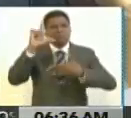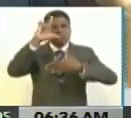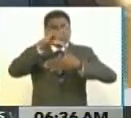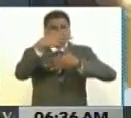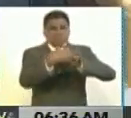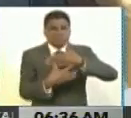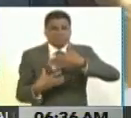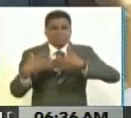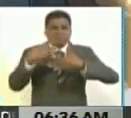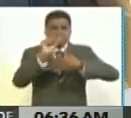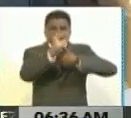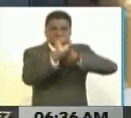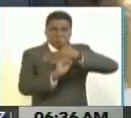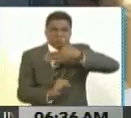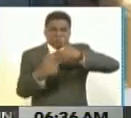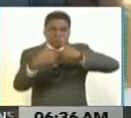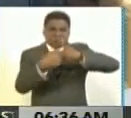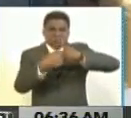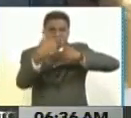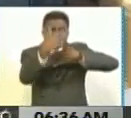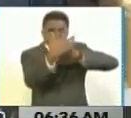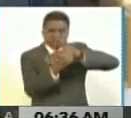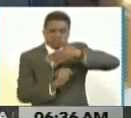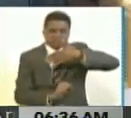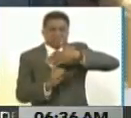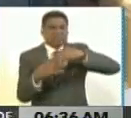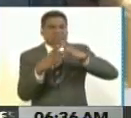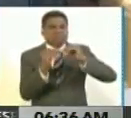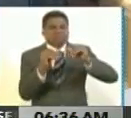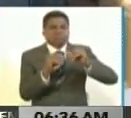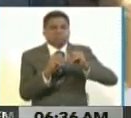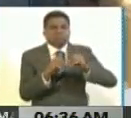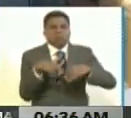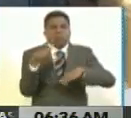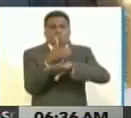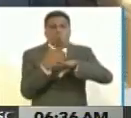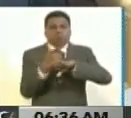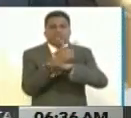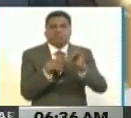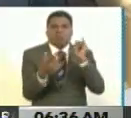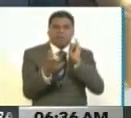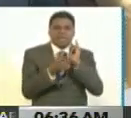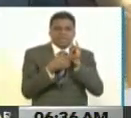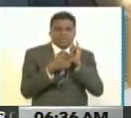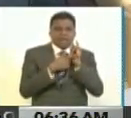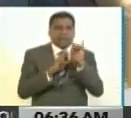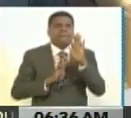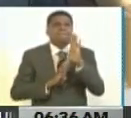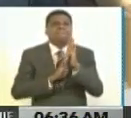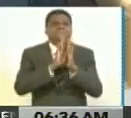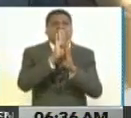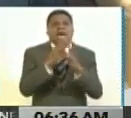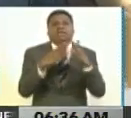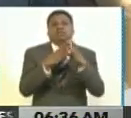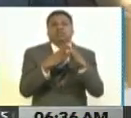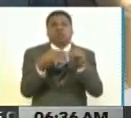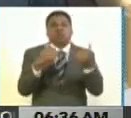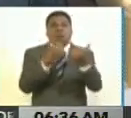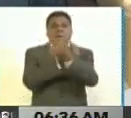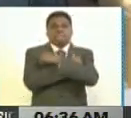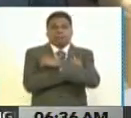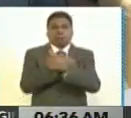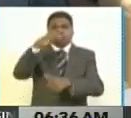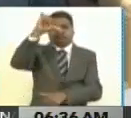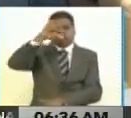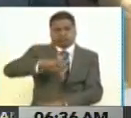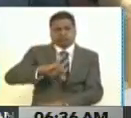especialmente Sudamérica, con los gobiernos progresistas, han mejorado todos sus indicadores sociales, claro. Sus indicadores de desempleo, de inflación,